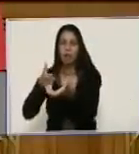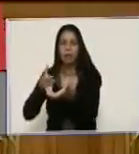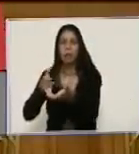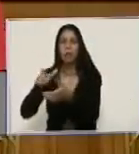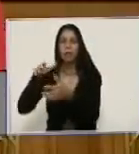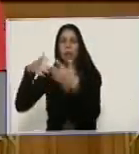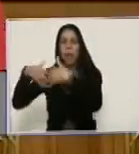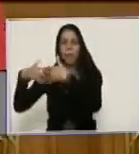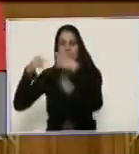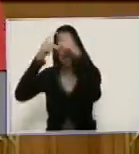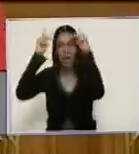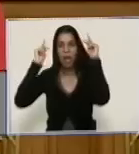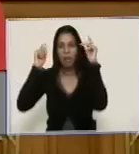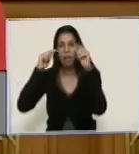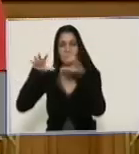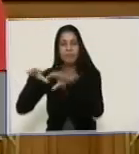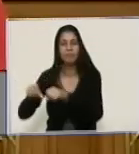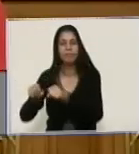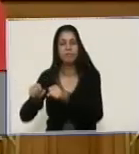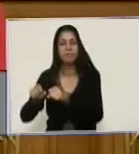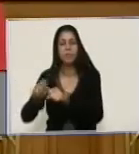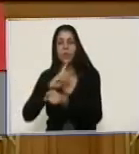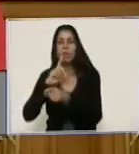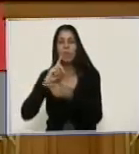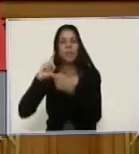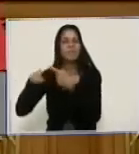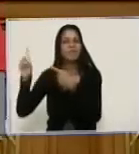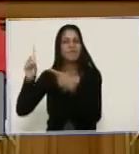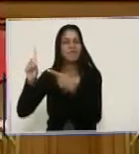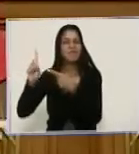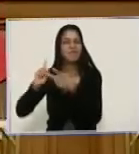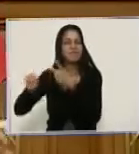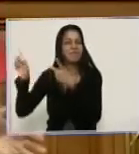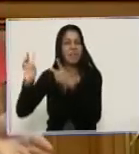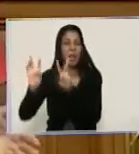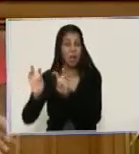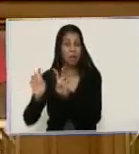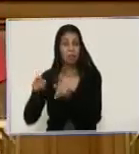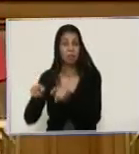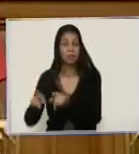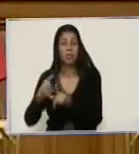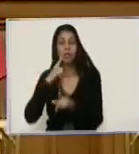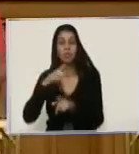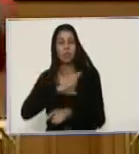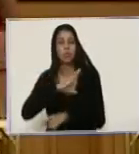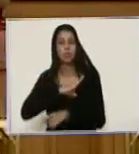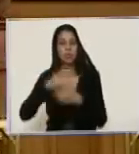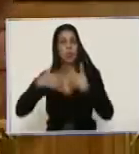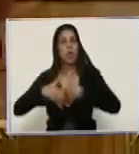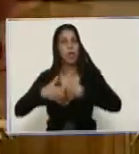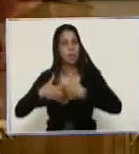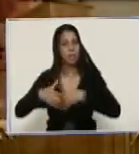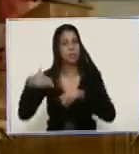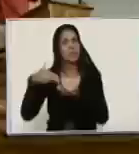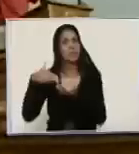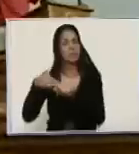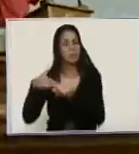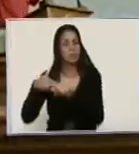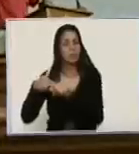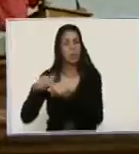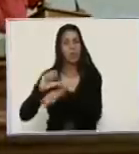Boeing, bueno, Lockheed Martin y Boeing son los mismos dueños de las compañías petroleras, no las mismas juntas